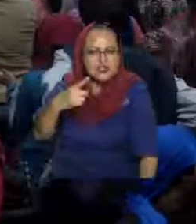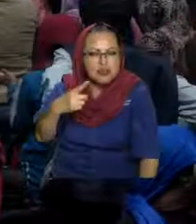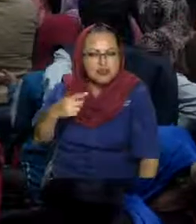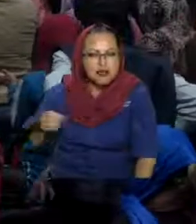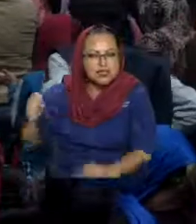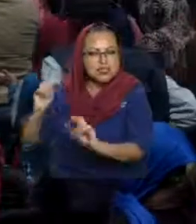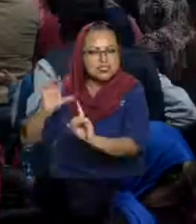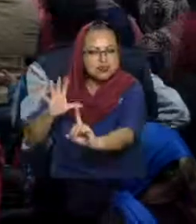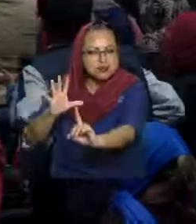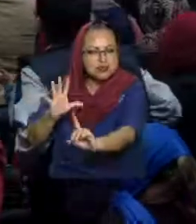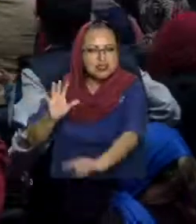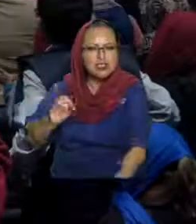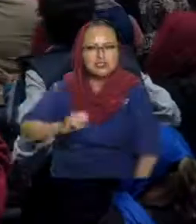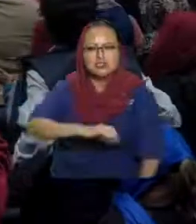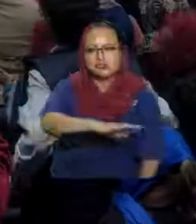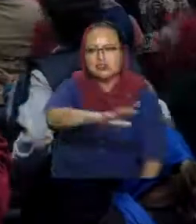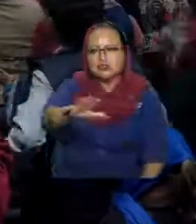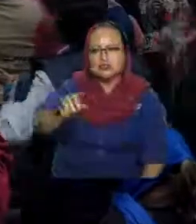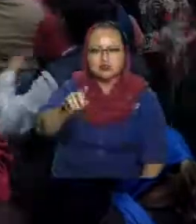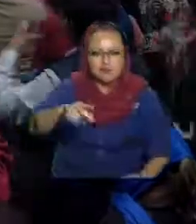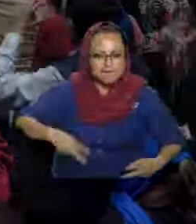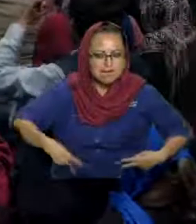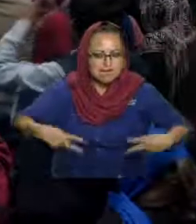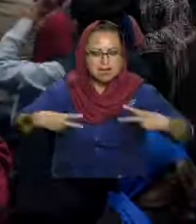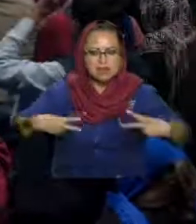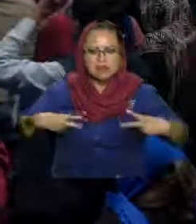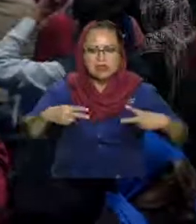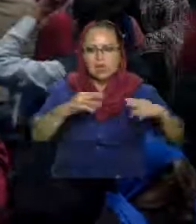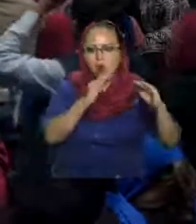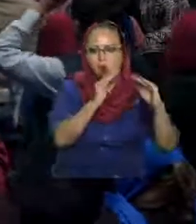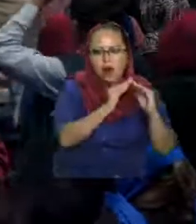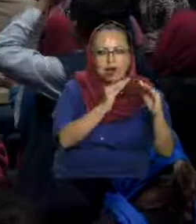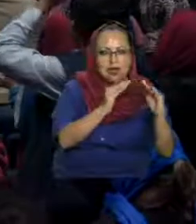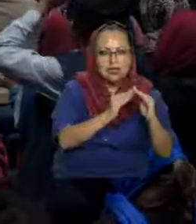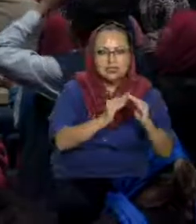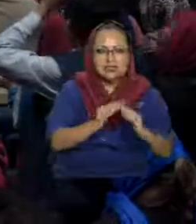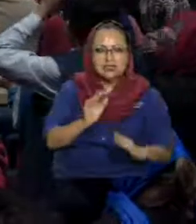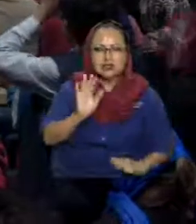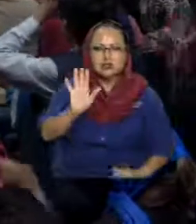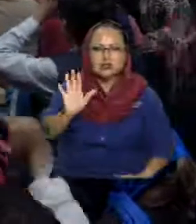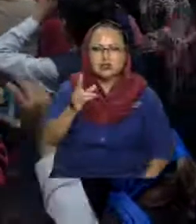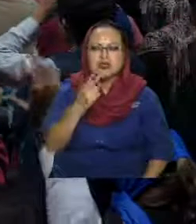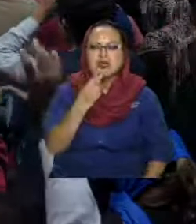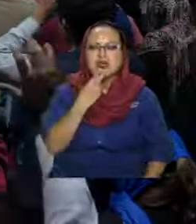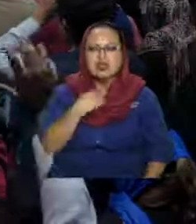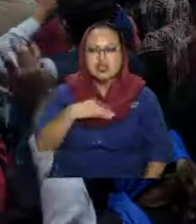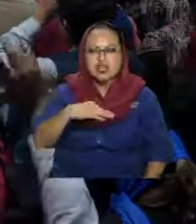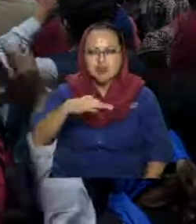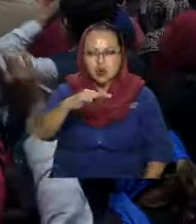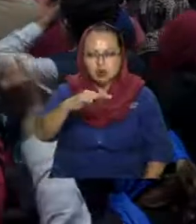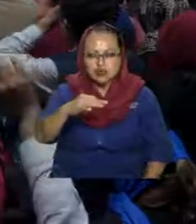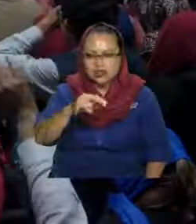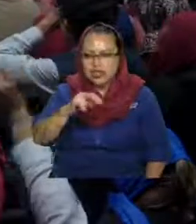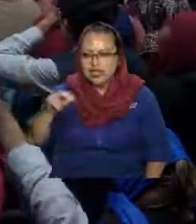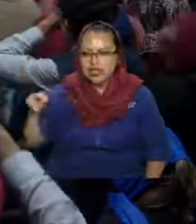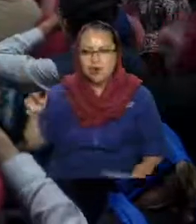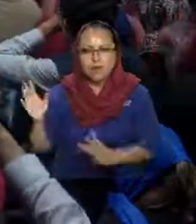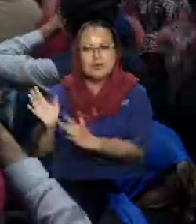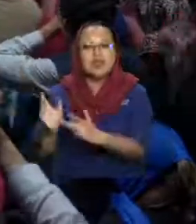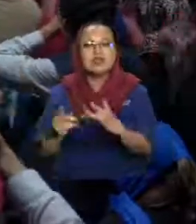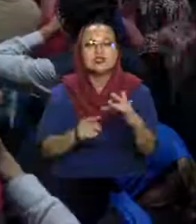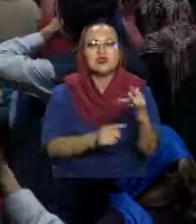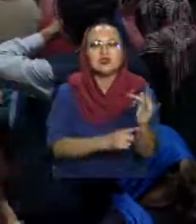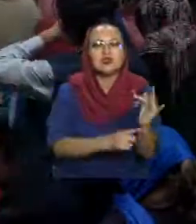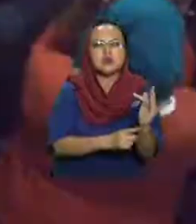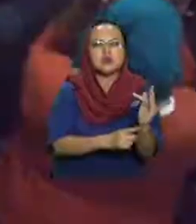sus vidas, sobre sus hogares, sobre sus hijos, en el nombre de Jesús, en el nombre